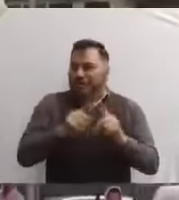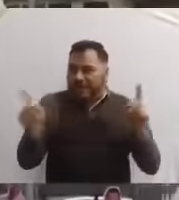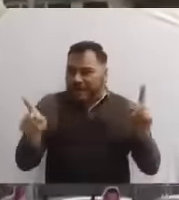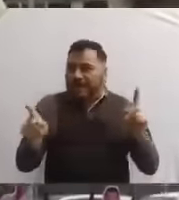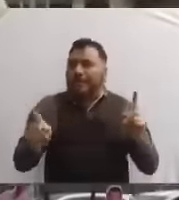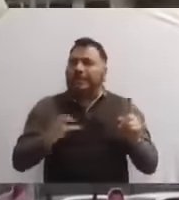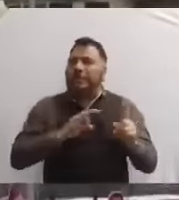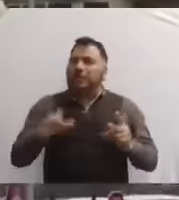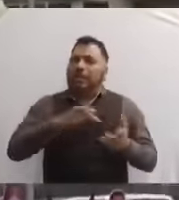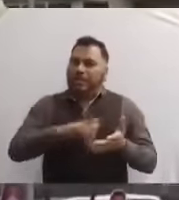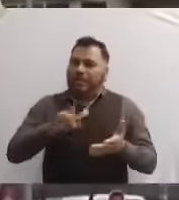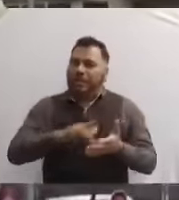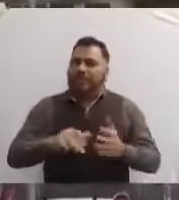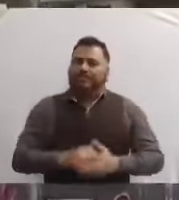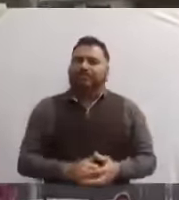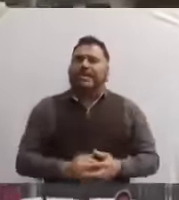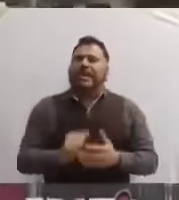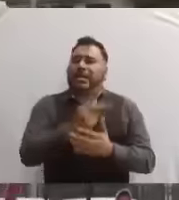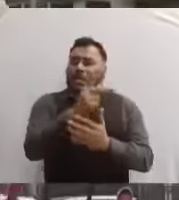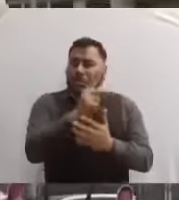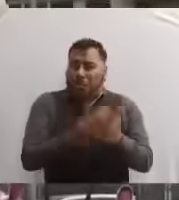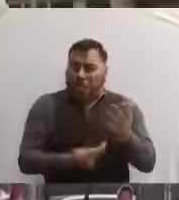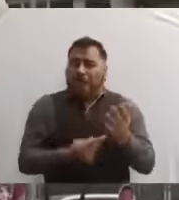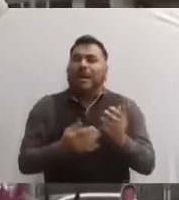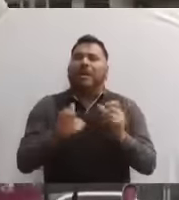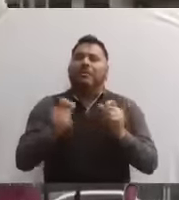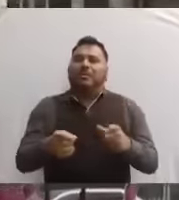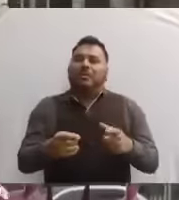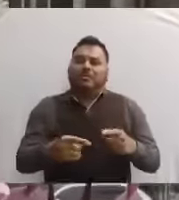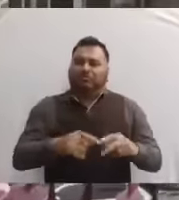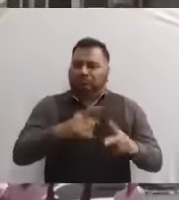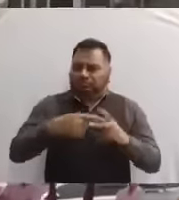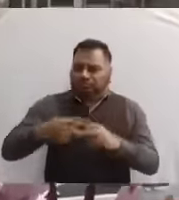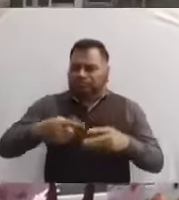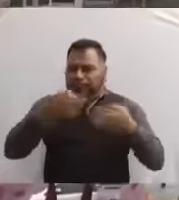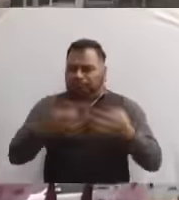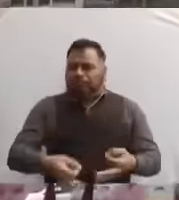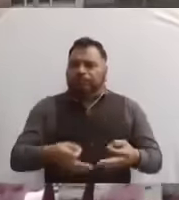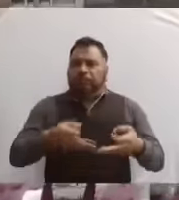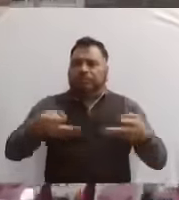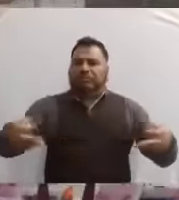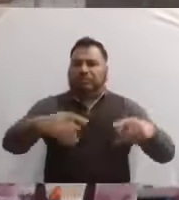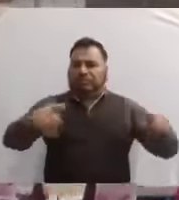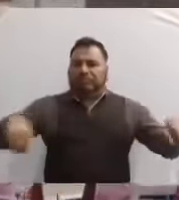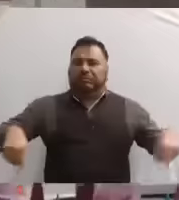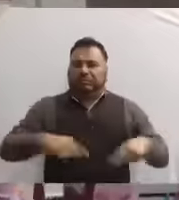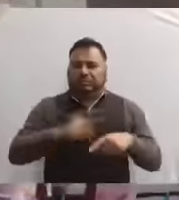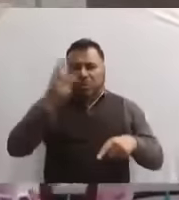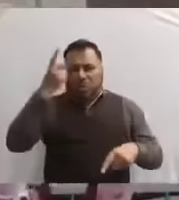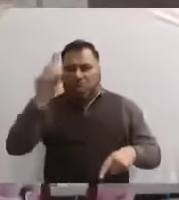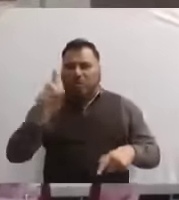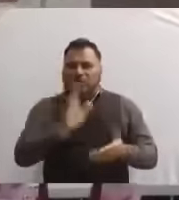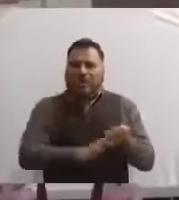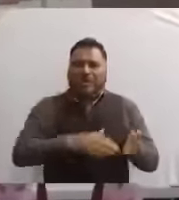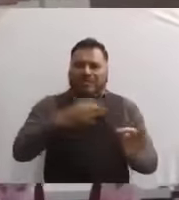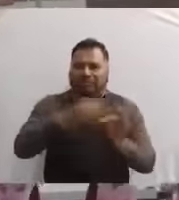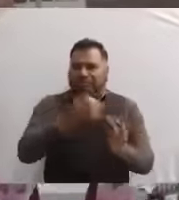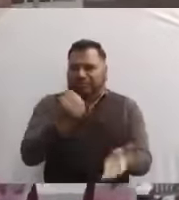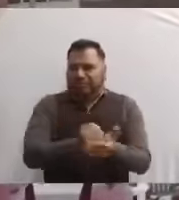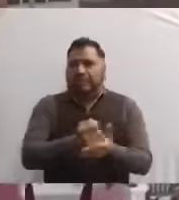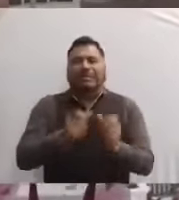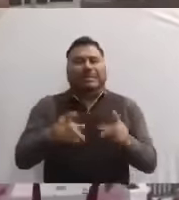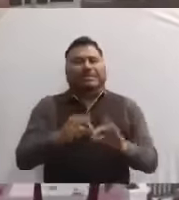se pueda apoyar. Y un programa de regularización de predios, también muy importante aquí